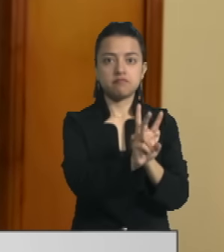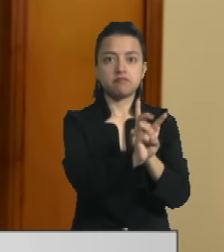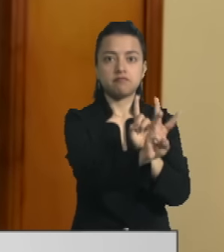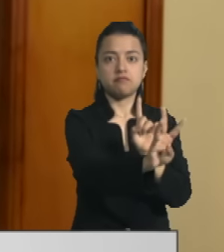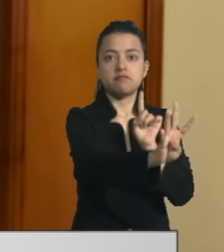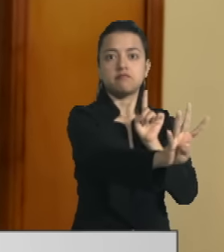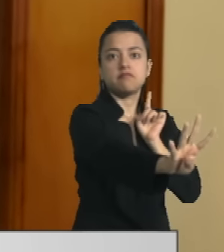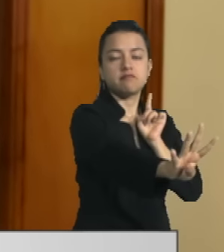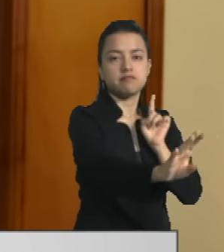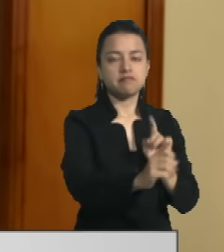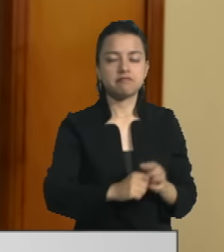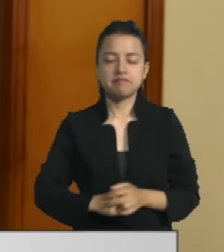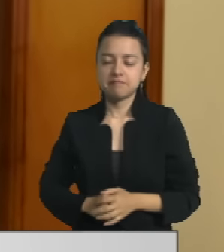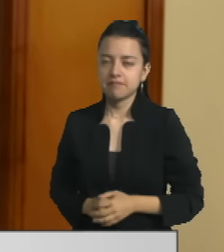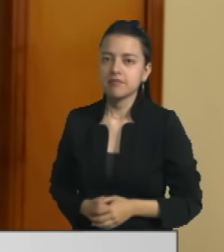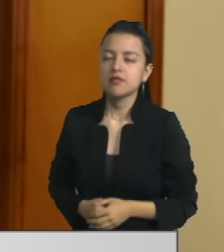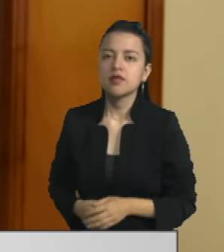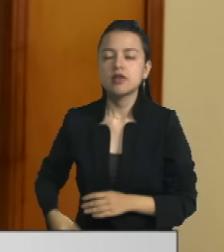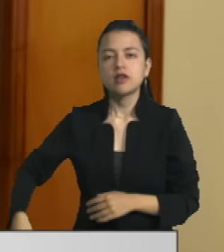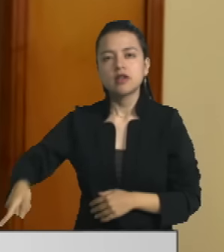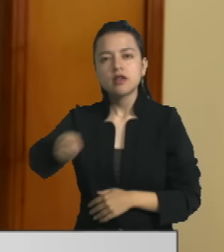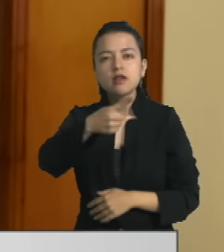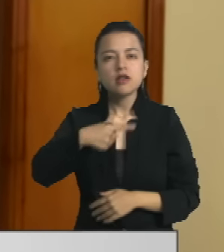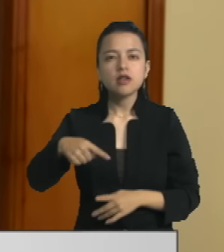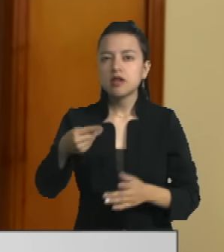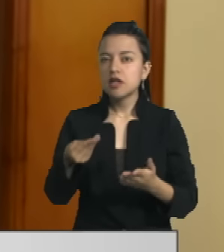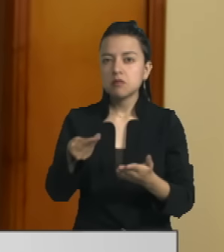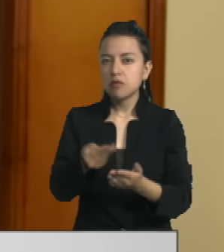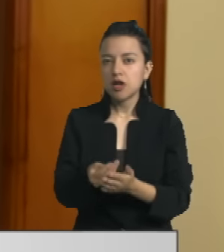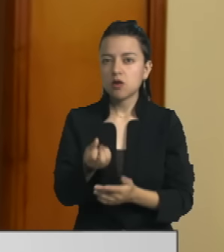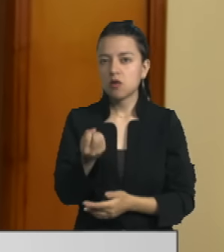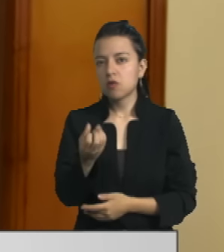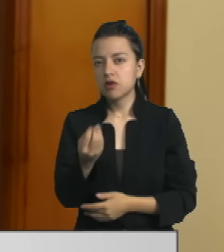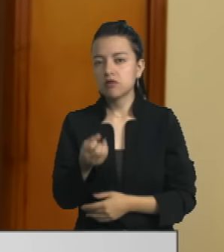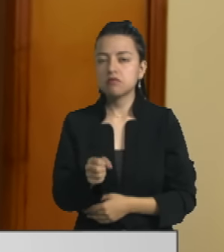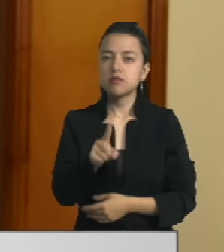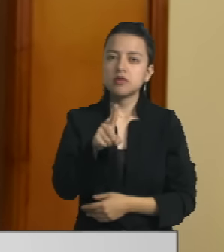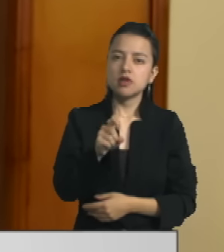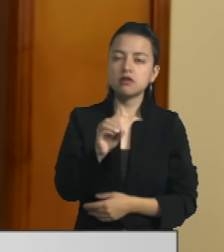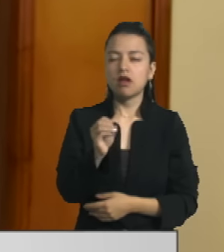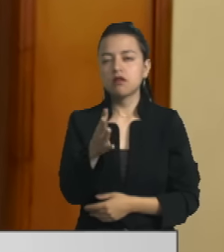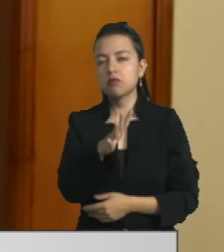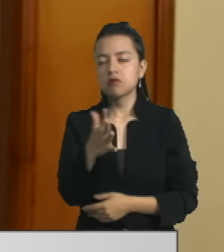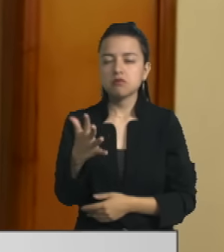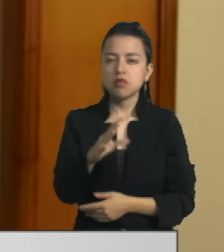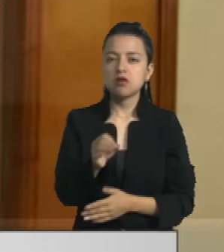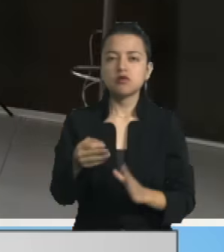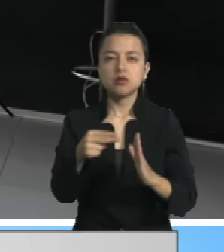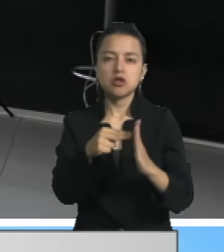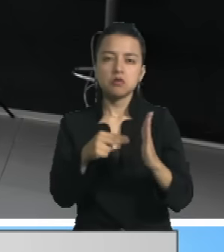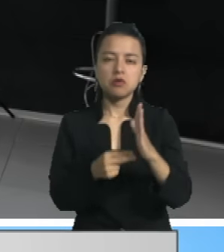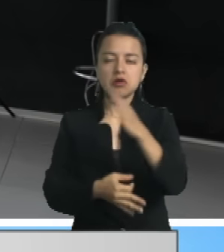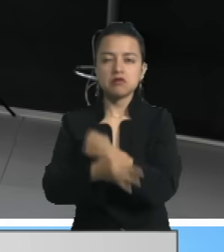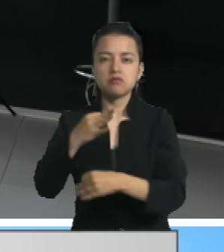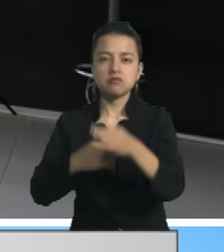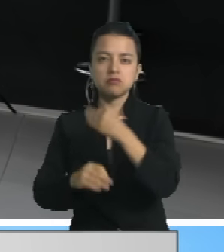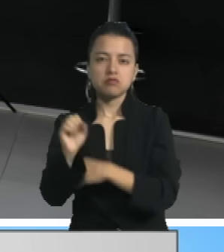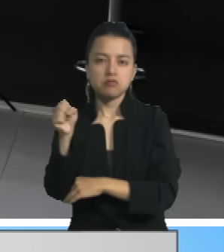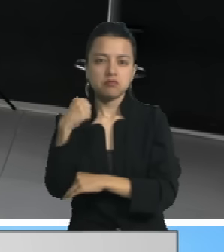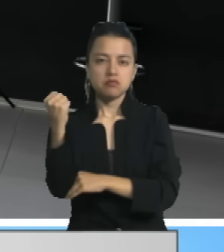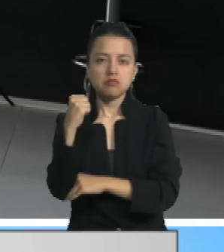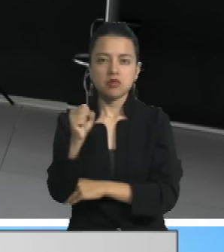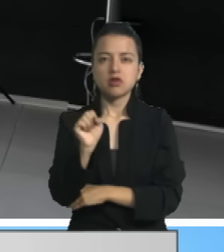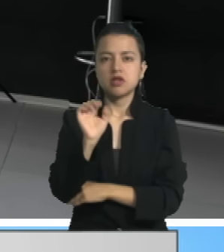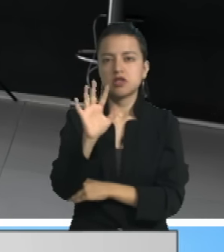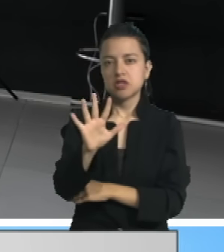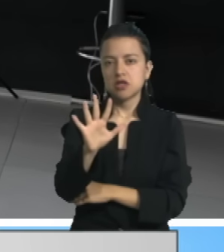de esta compañía que nosotros consultamos el pago en total para todo este procedimiento son cerca de 70 criptomonedas que en el valor comercial tienen un promedio entre